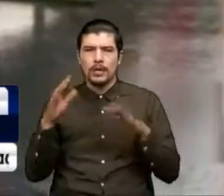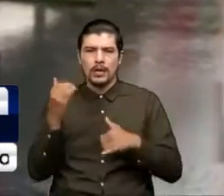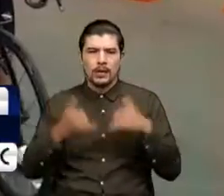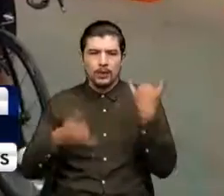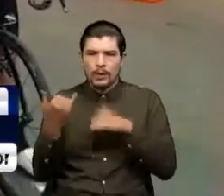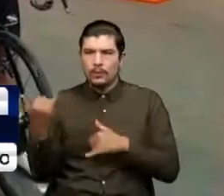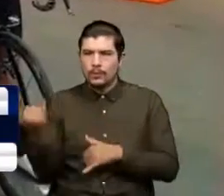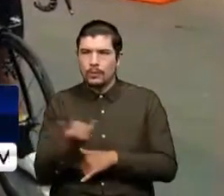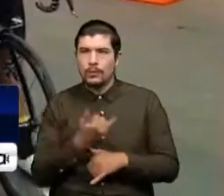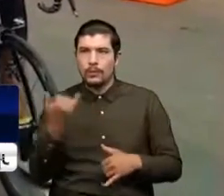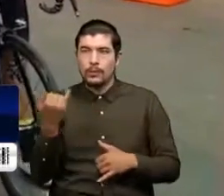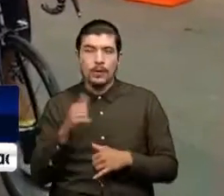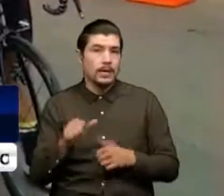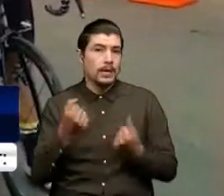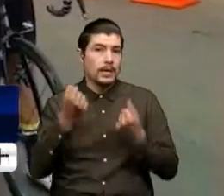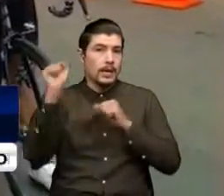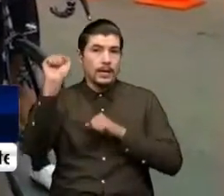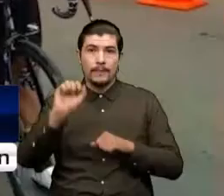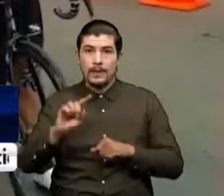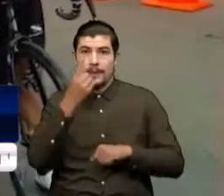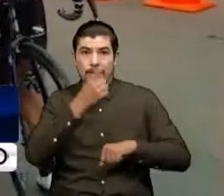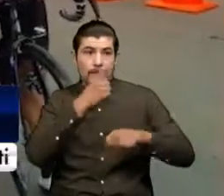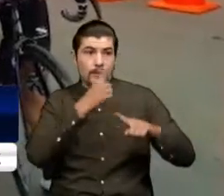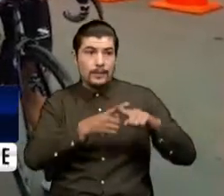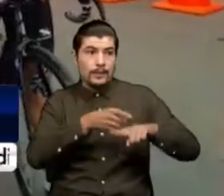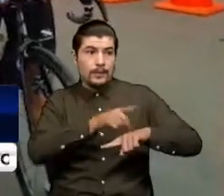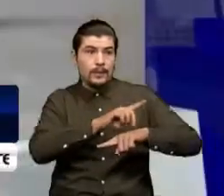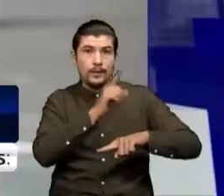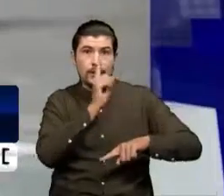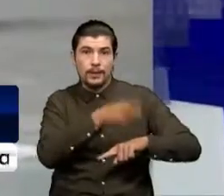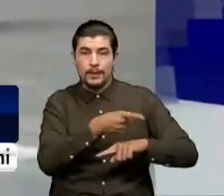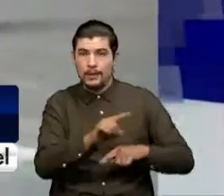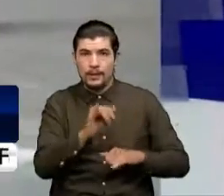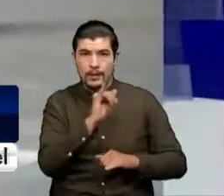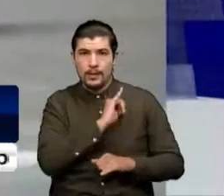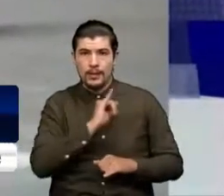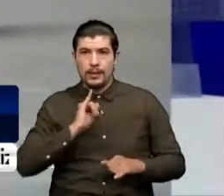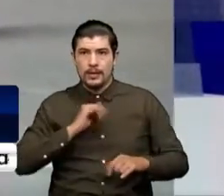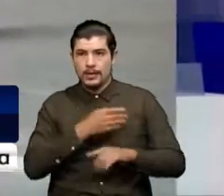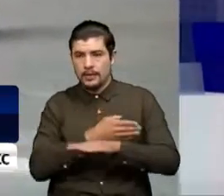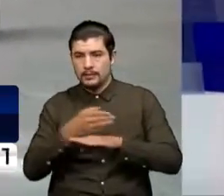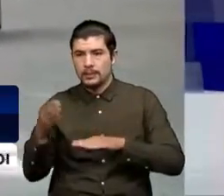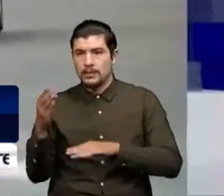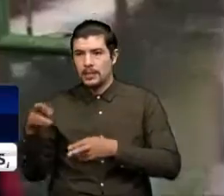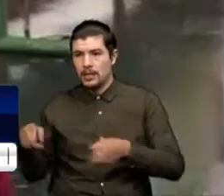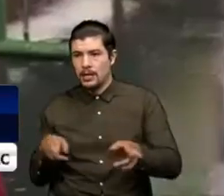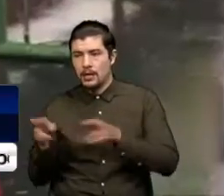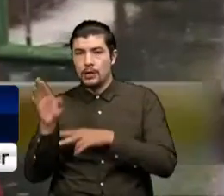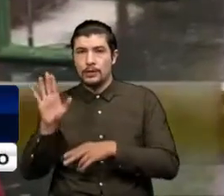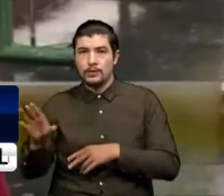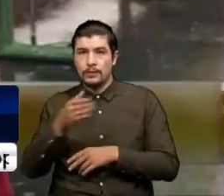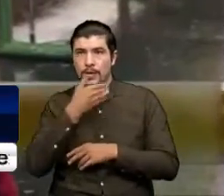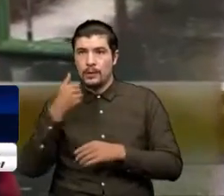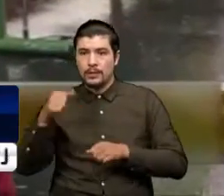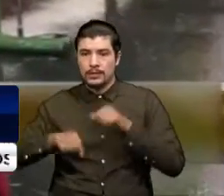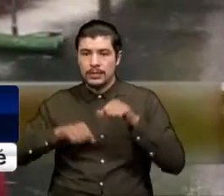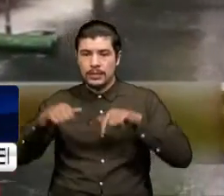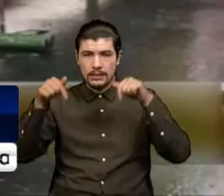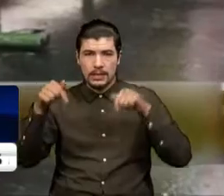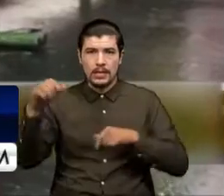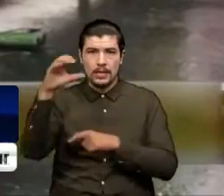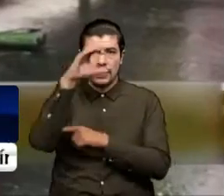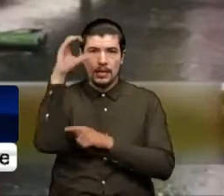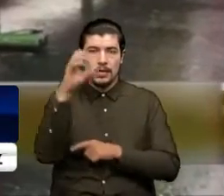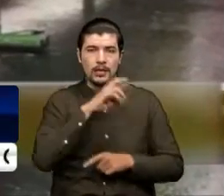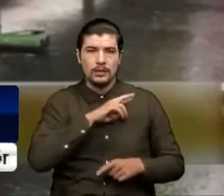olímpico. Ganó primero la contrarreloj individual, luego la de ruta, que la catalogan como la mejor ciclista del país. Realmente lo